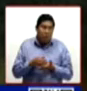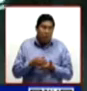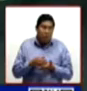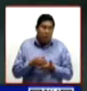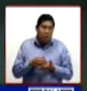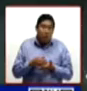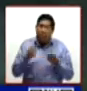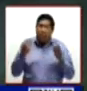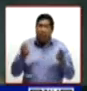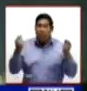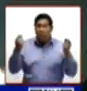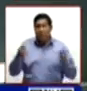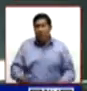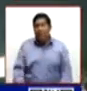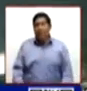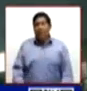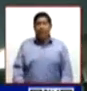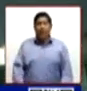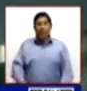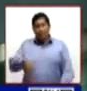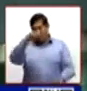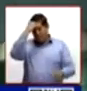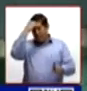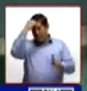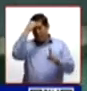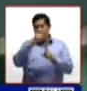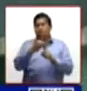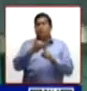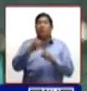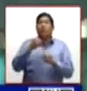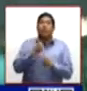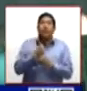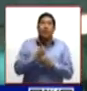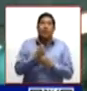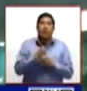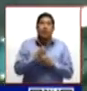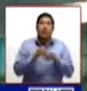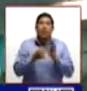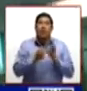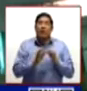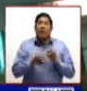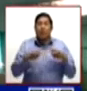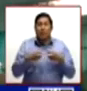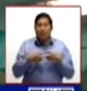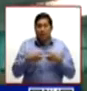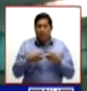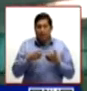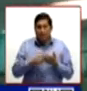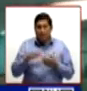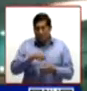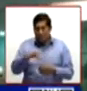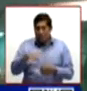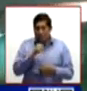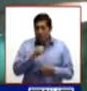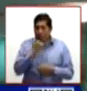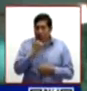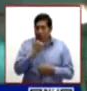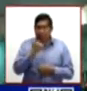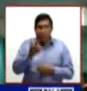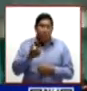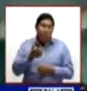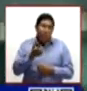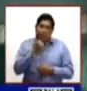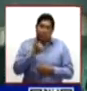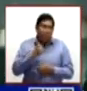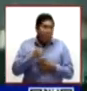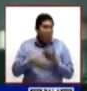lo antes posible. Ese es el objetivo de la empresa que está trabajando ahora para restablecer la energía en esta zona. Bueno, de